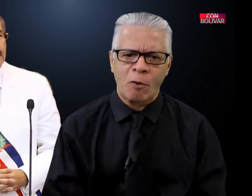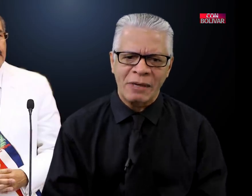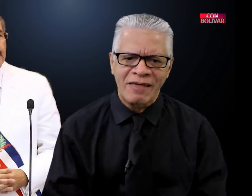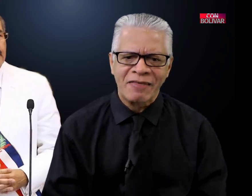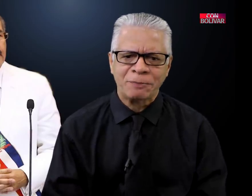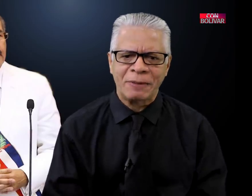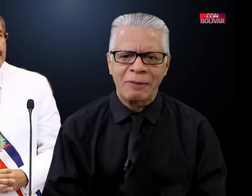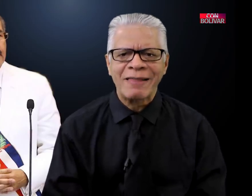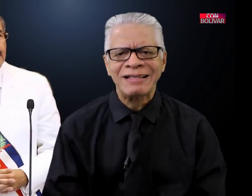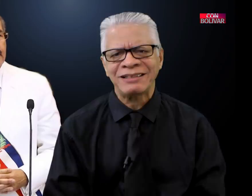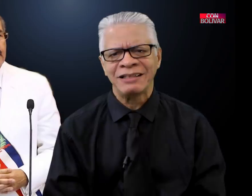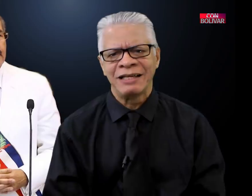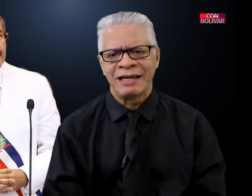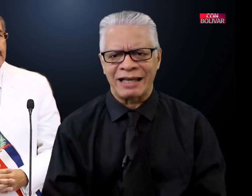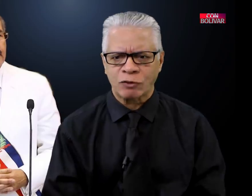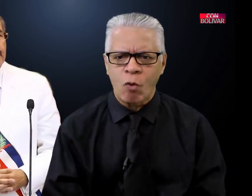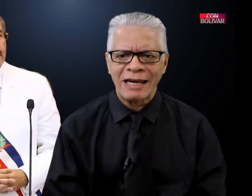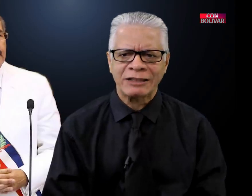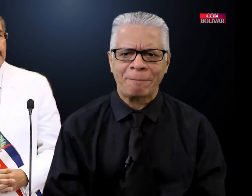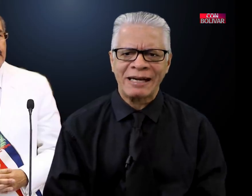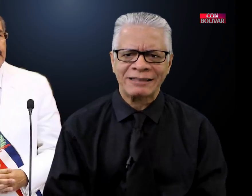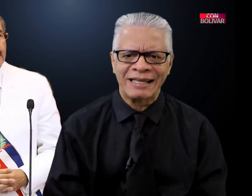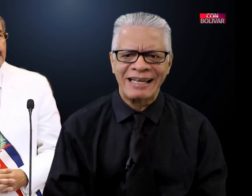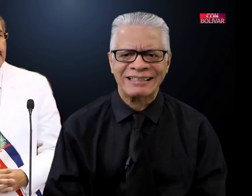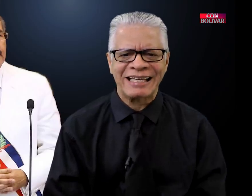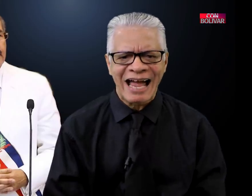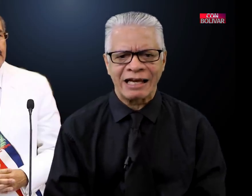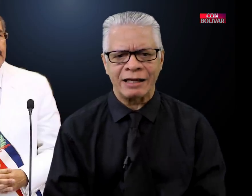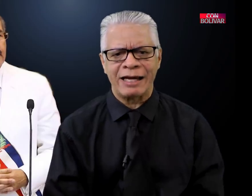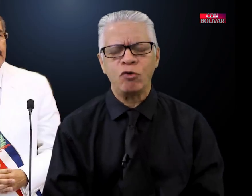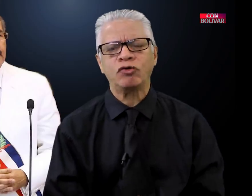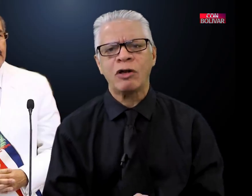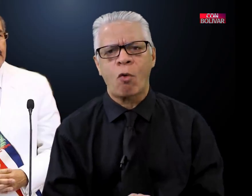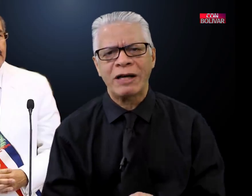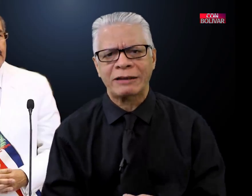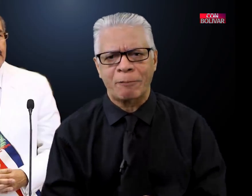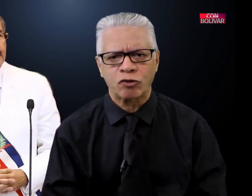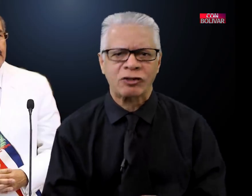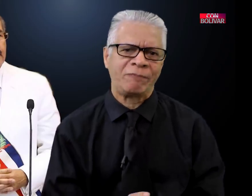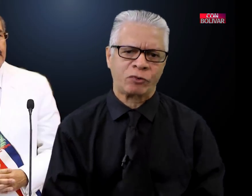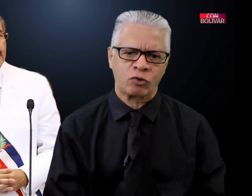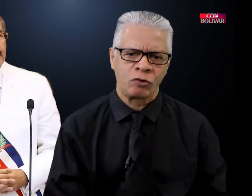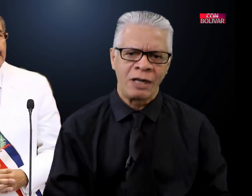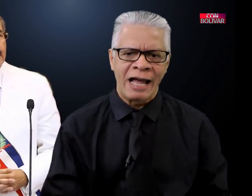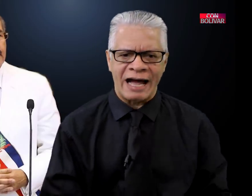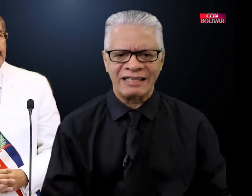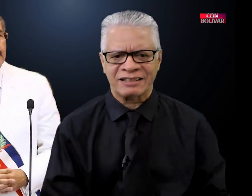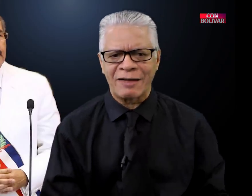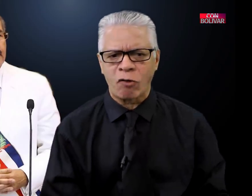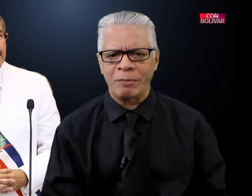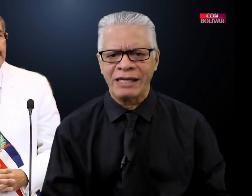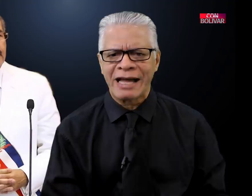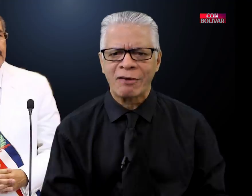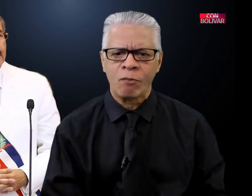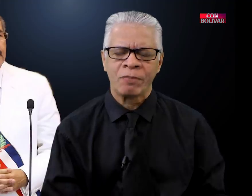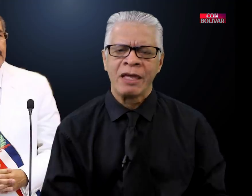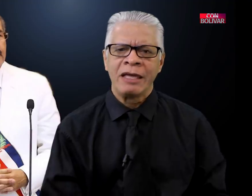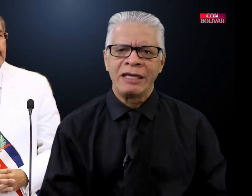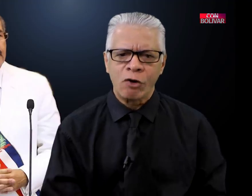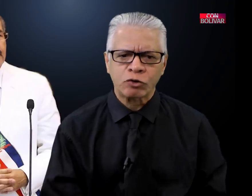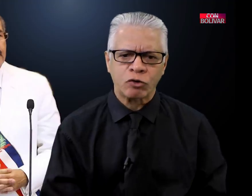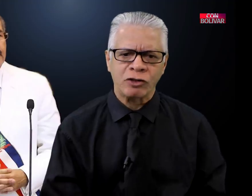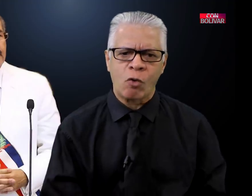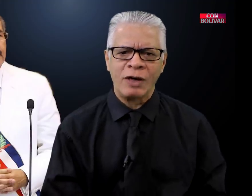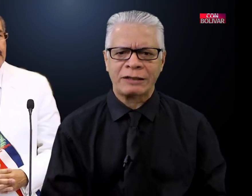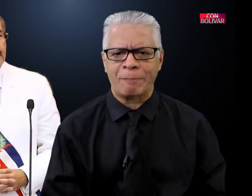las propiedades privadas, las cuales pertenecerán en un 50% al Estado dominicano